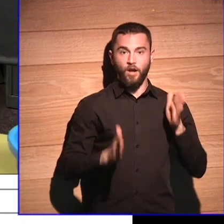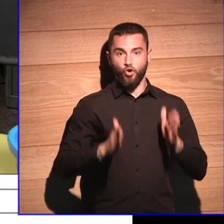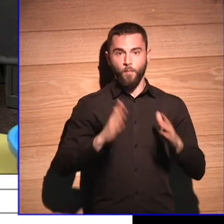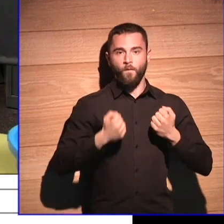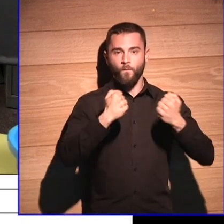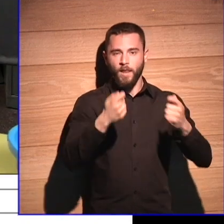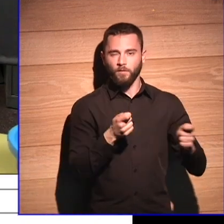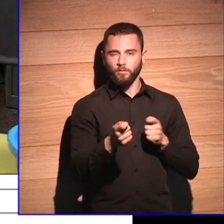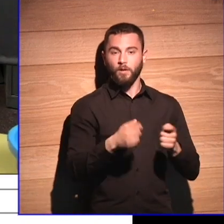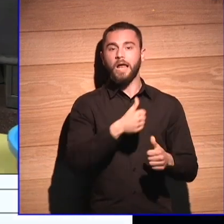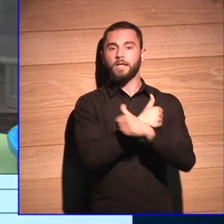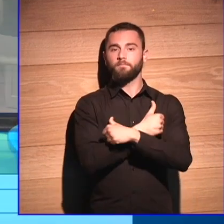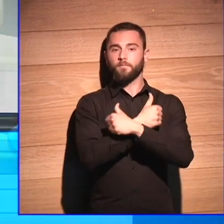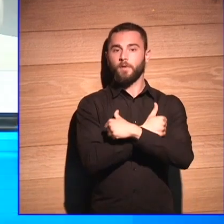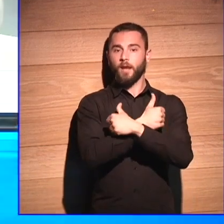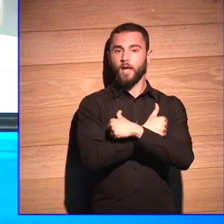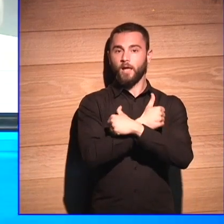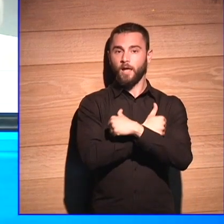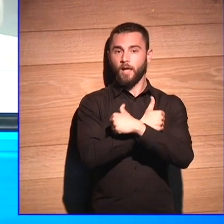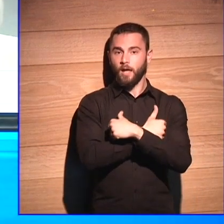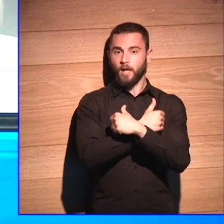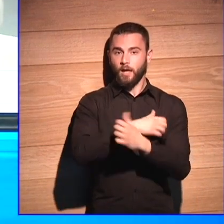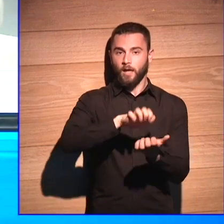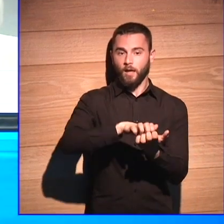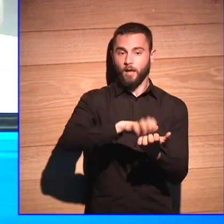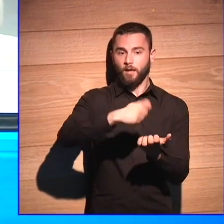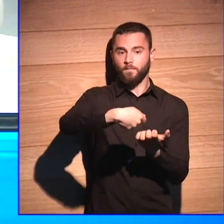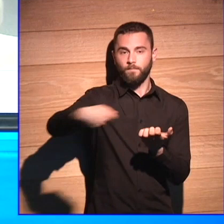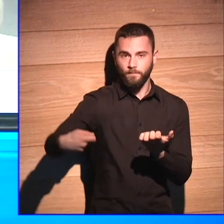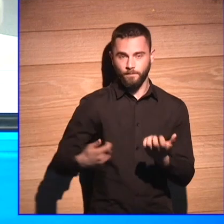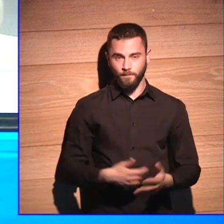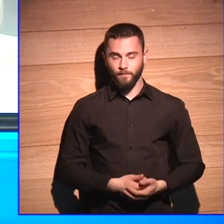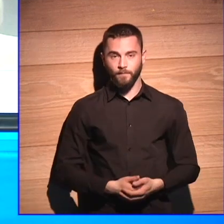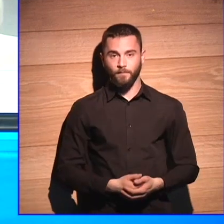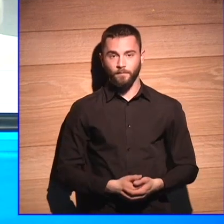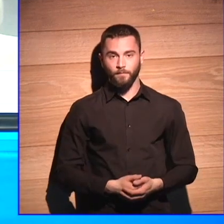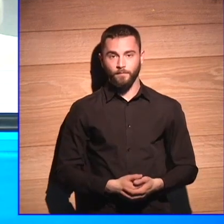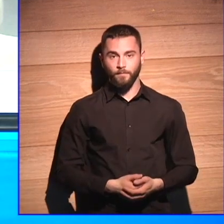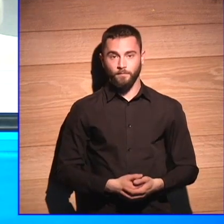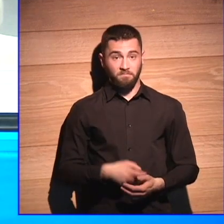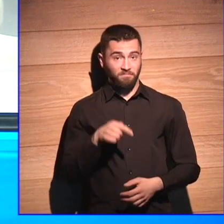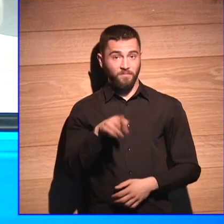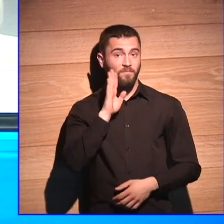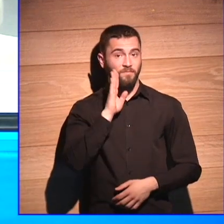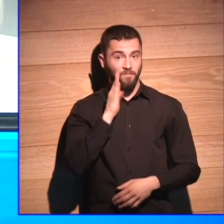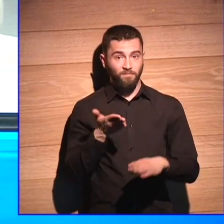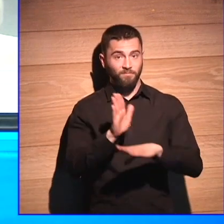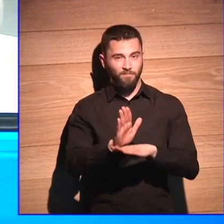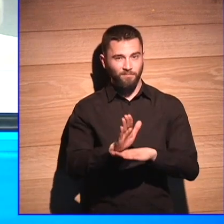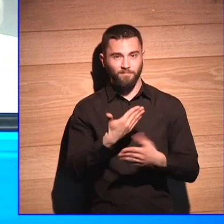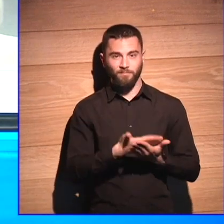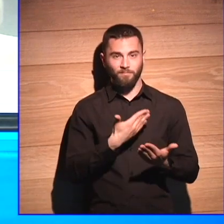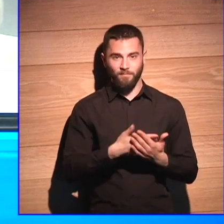fuerza, esperar y luego sacarla. Con esto lo que he querido mostrar es que ha de ser